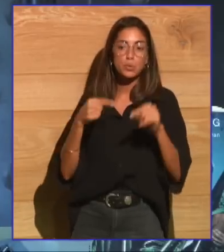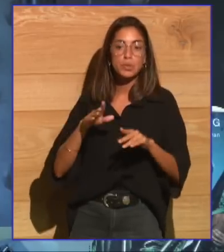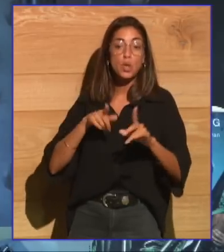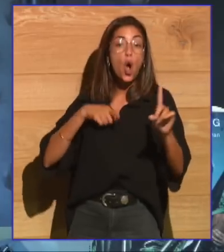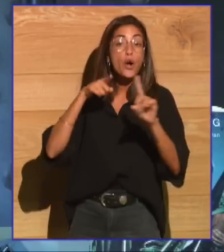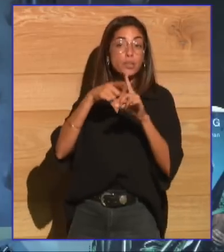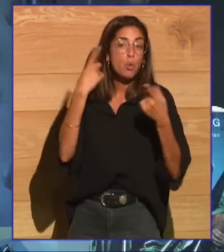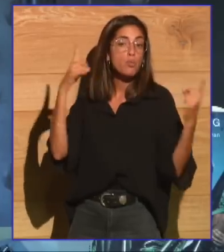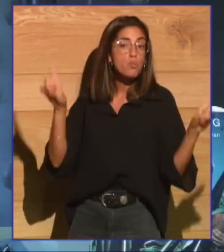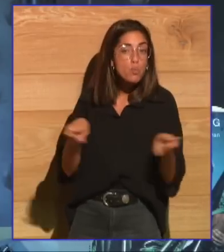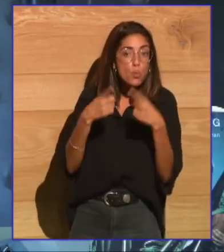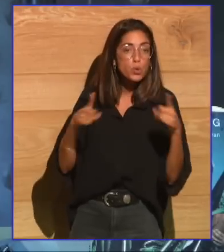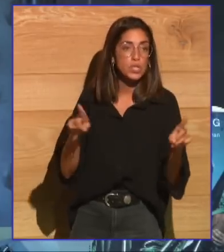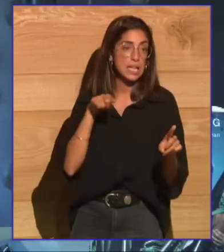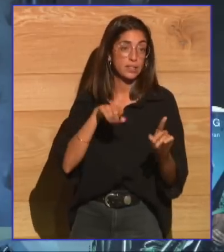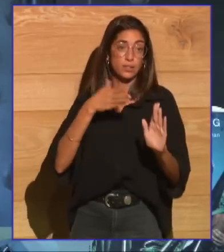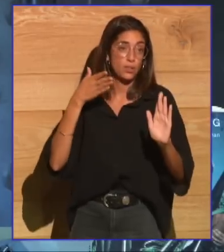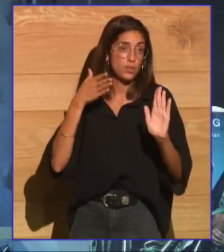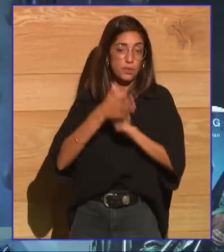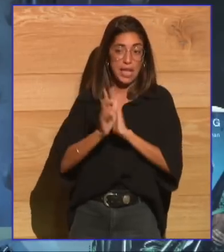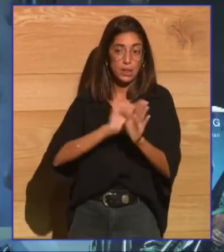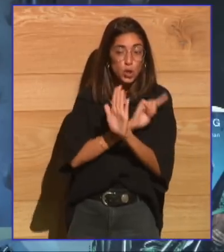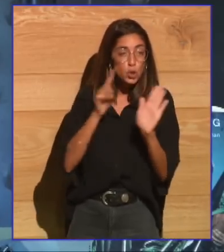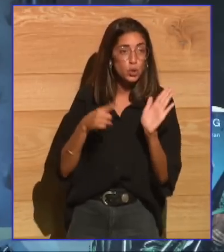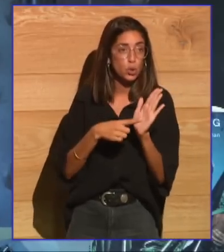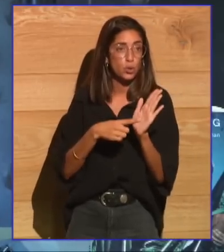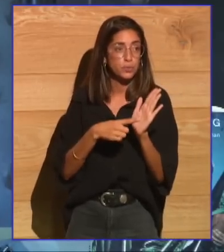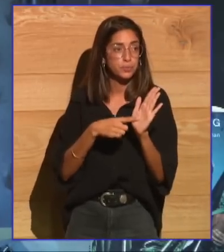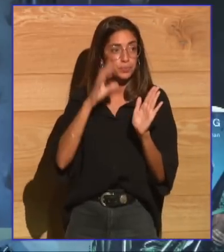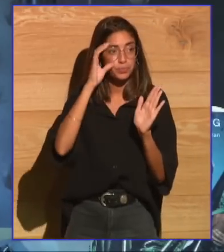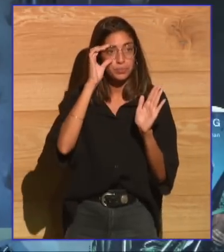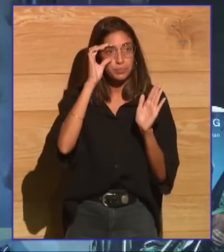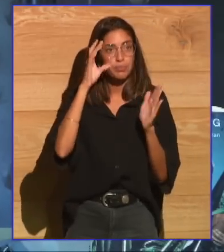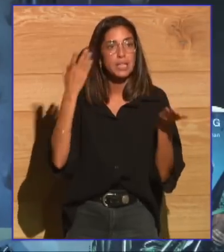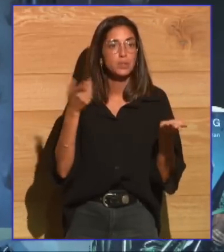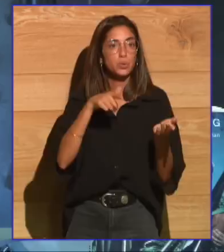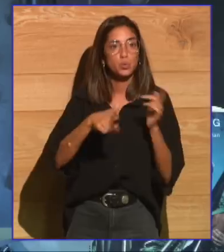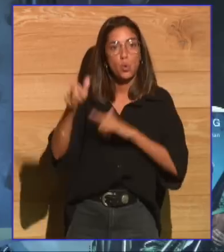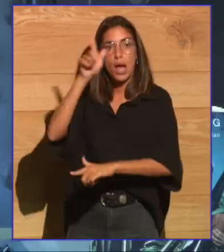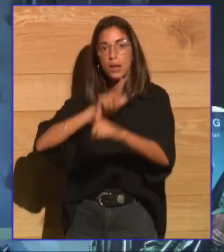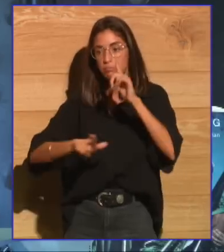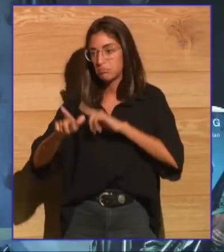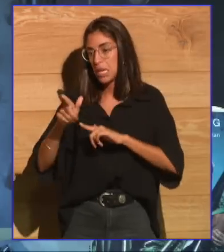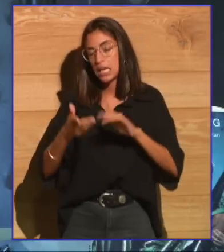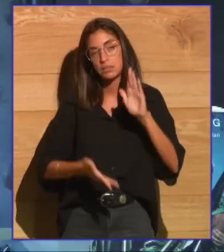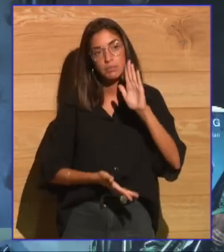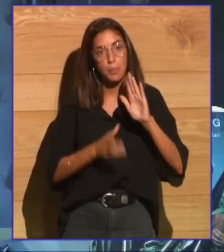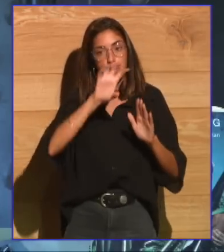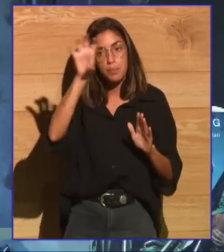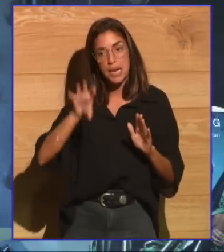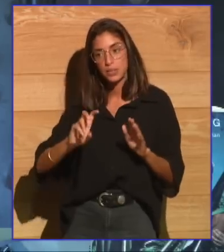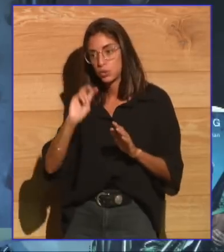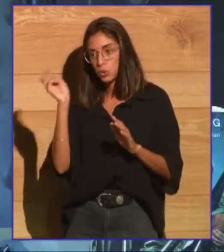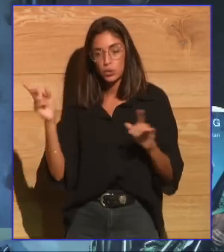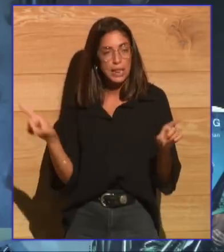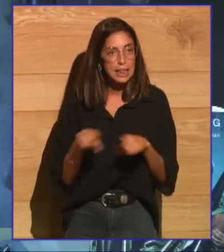y muchas veces se le da al competidor y es que con esto habrá más o lo haces todo silbando pero